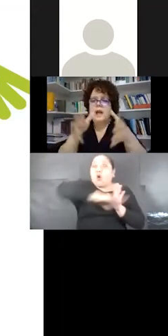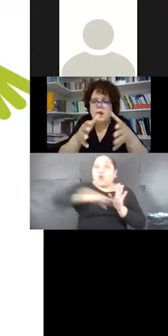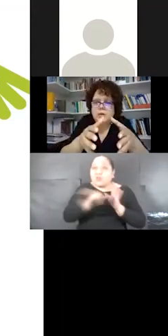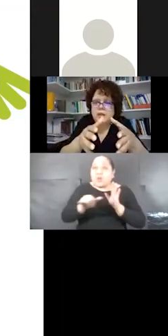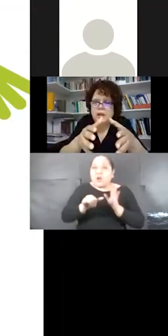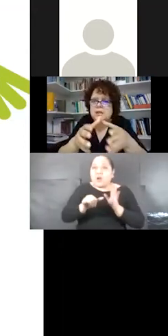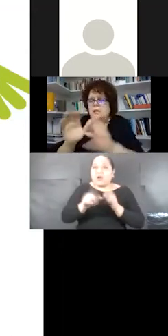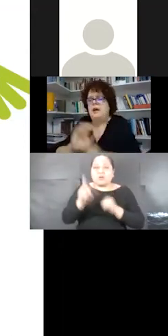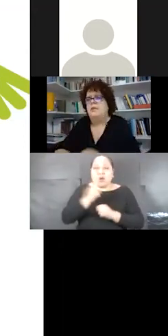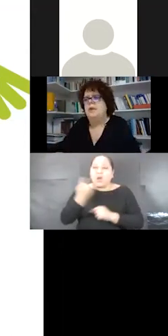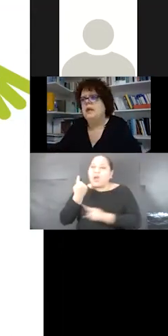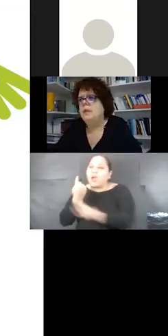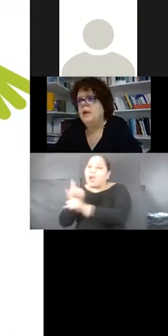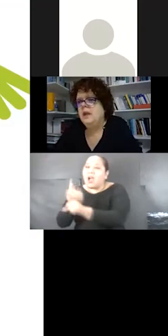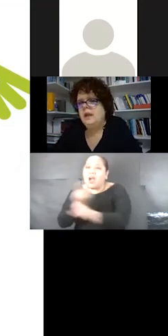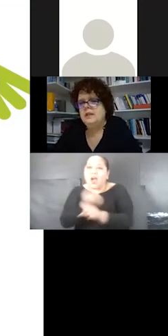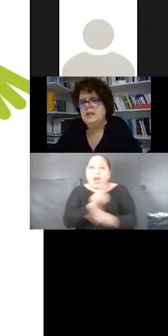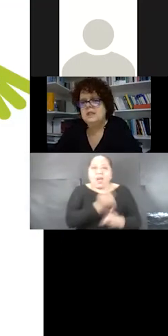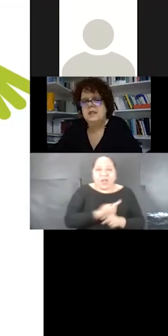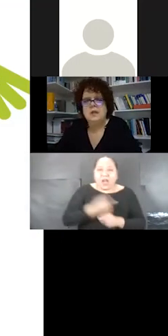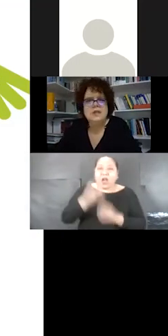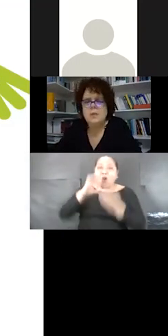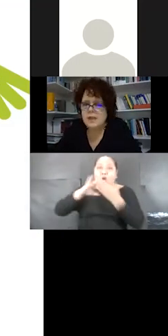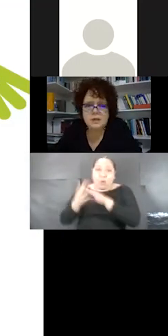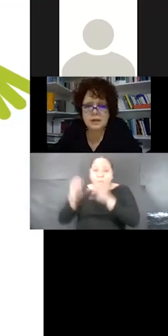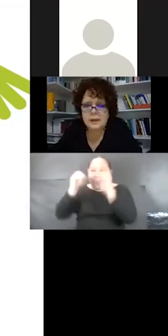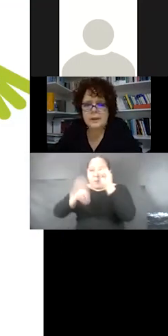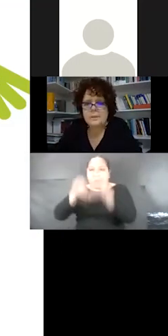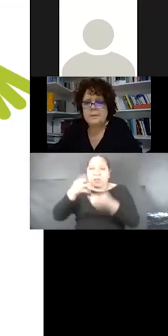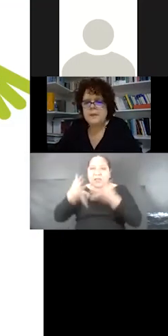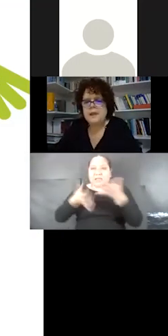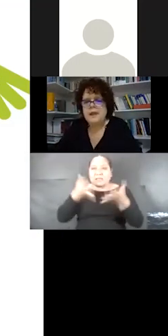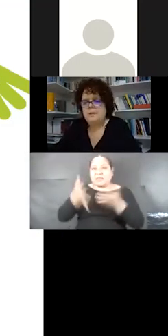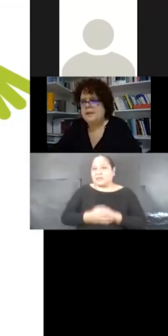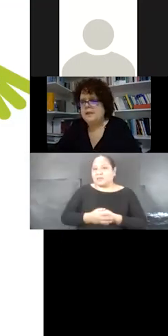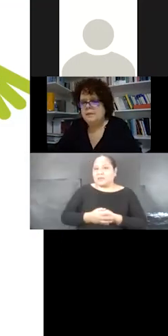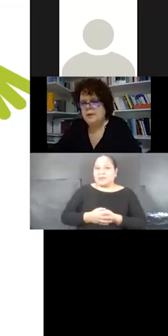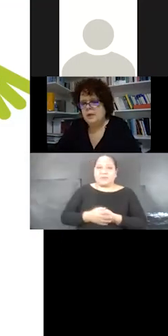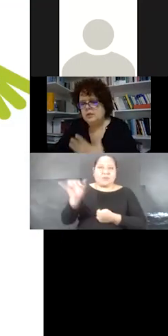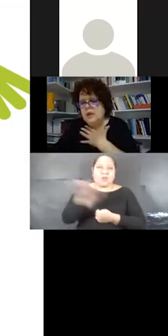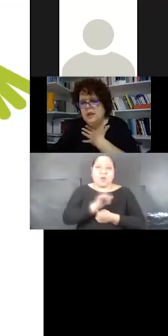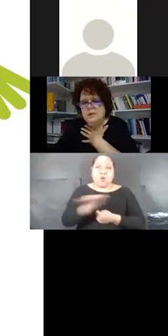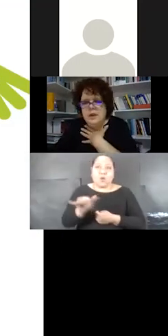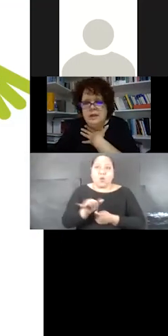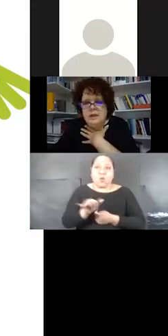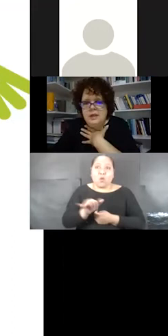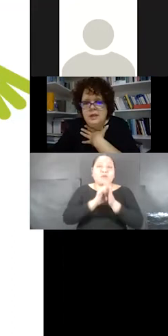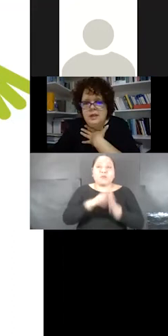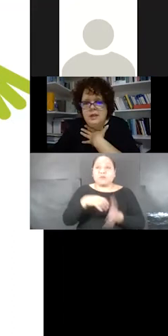que cada comunidad pone la seña, ¿no? Es igualito que la parte de nosotros, las lenguas